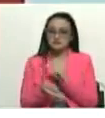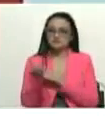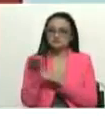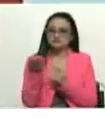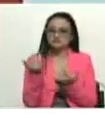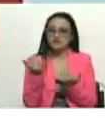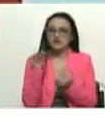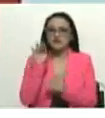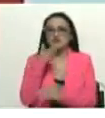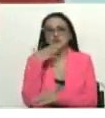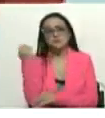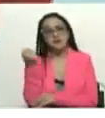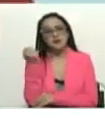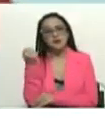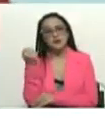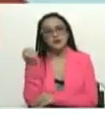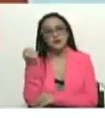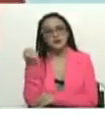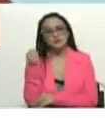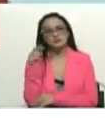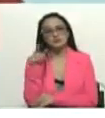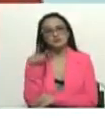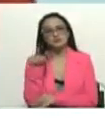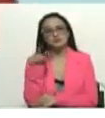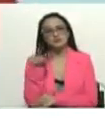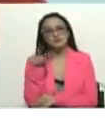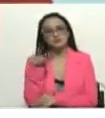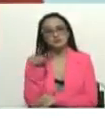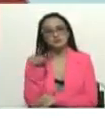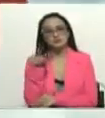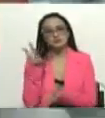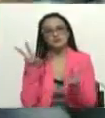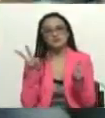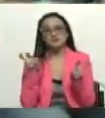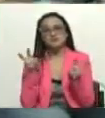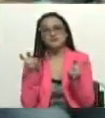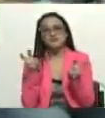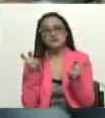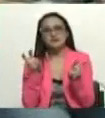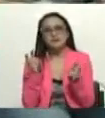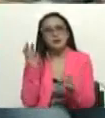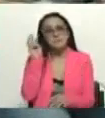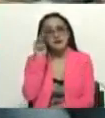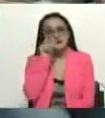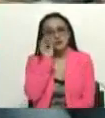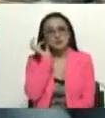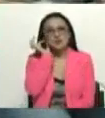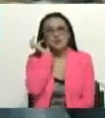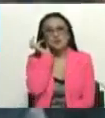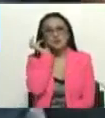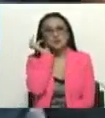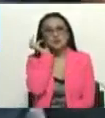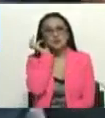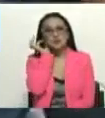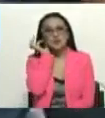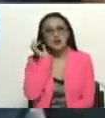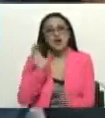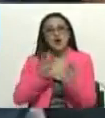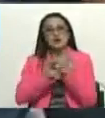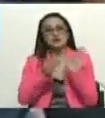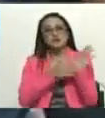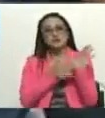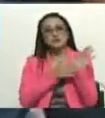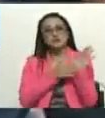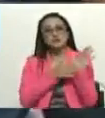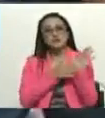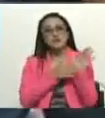un futuro mejor. Es el acompasamiento de los maestros y las maestras a la construcción de